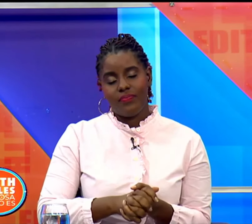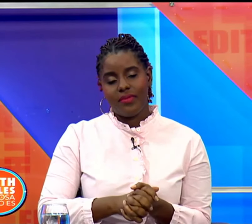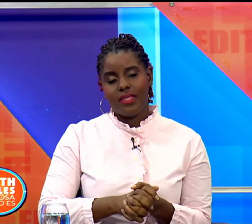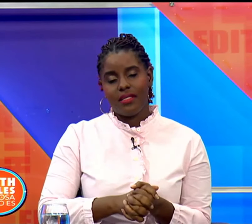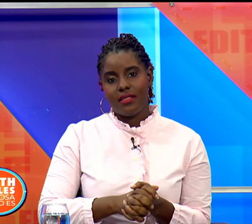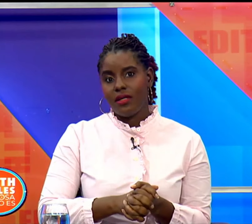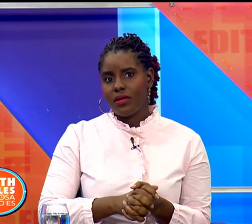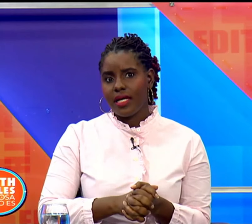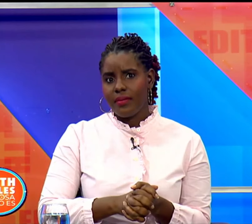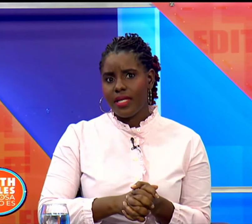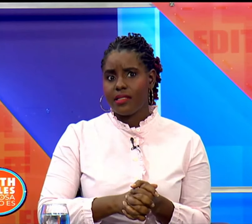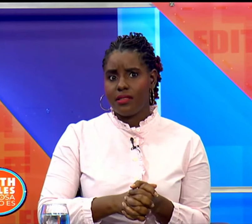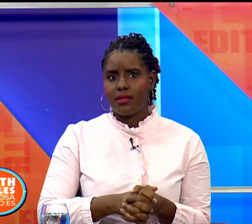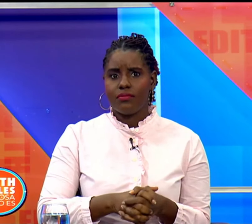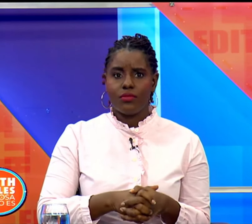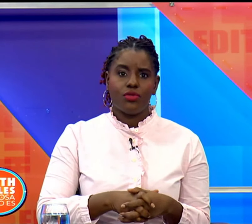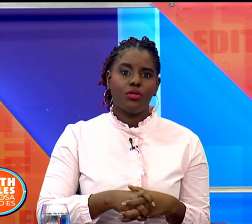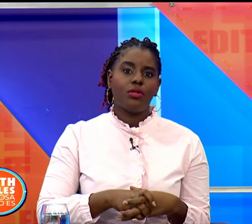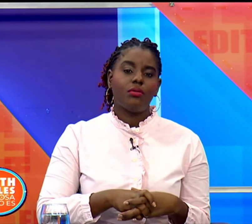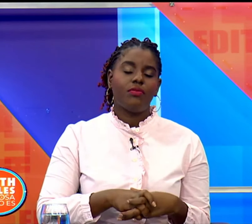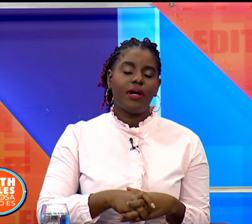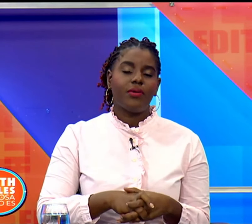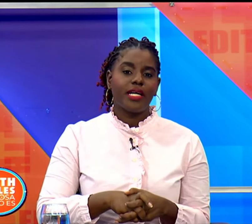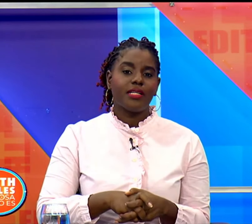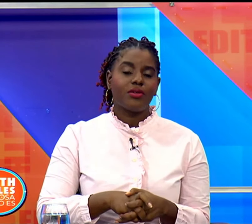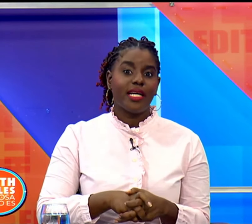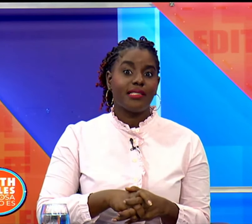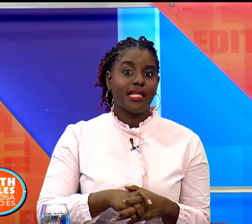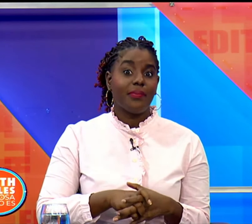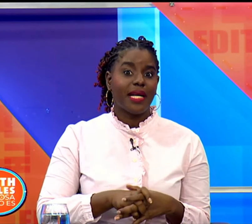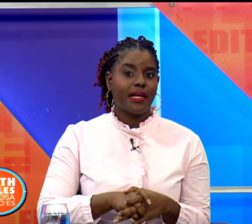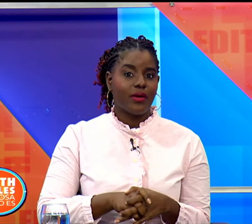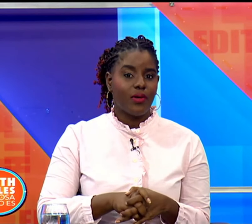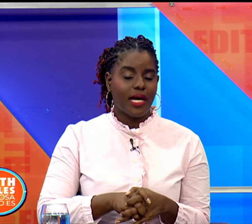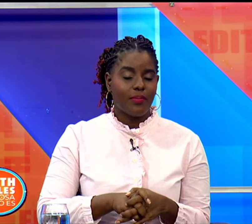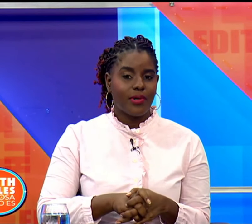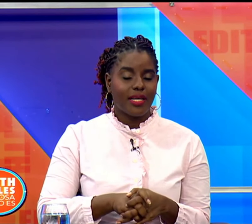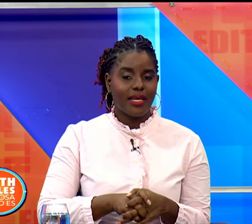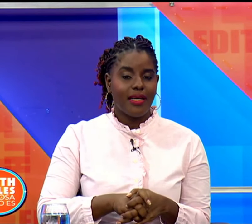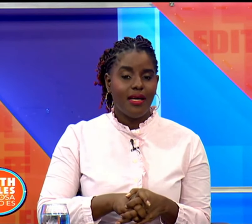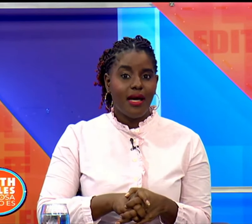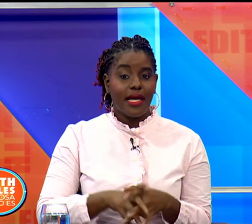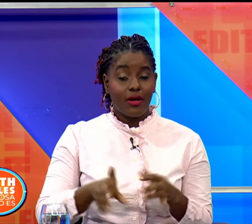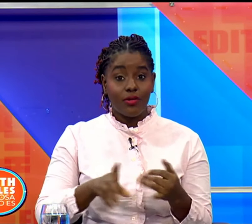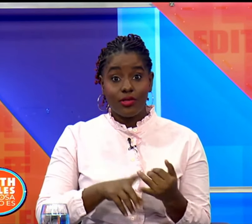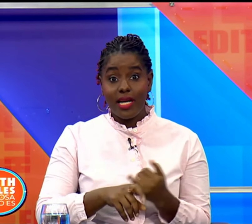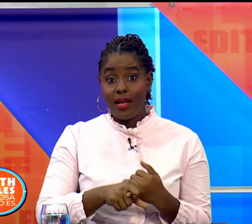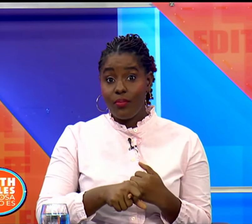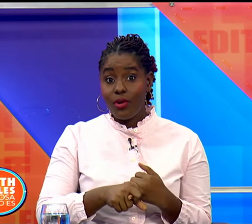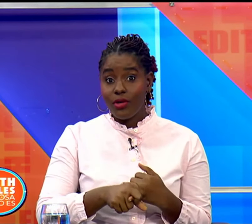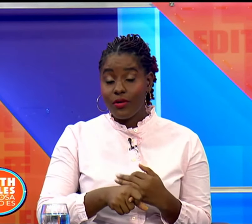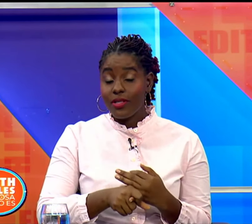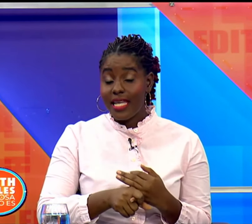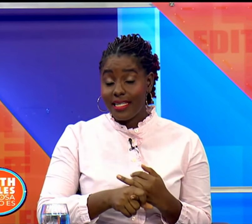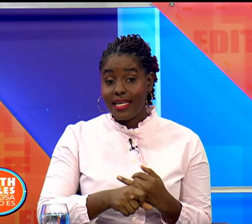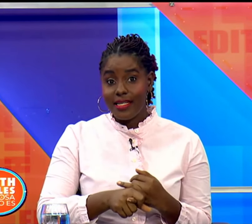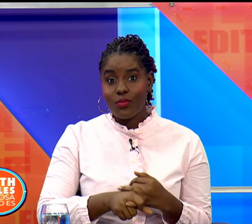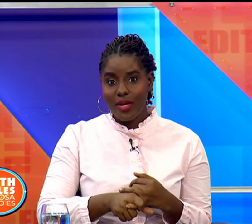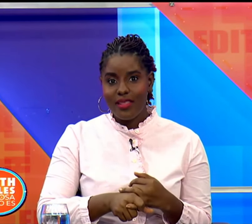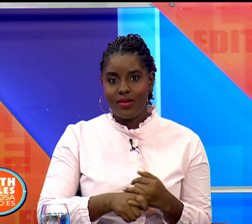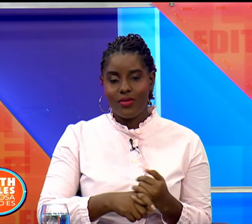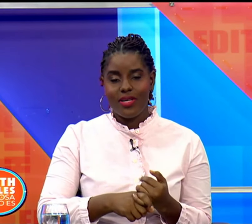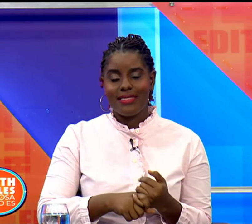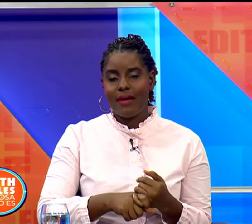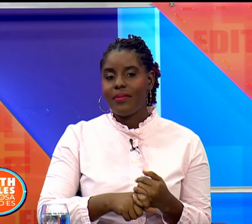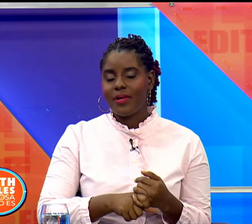Rivera dijo claramente, sí, yo favorezco legislar para regular porque hay que controlar el polio. Daniel es